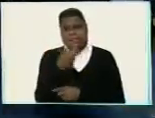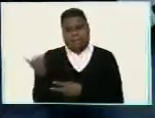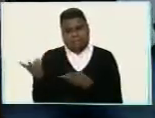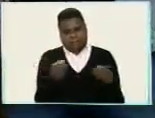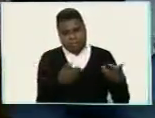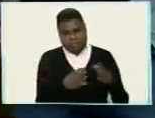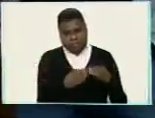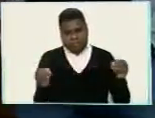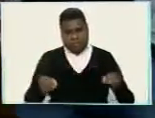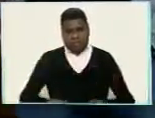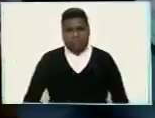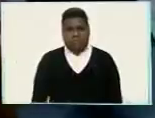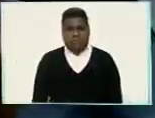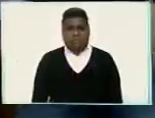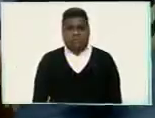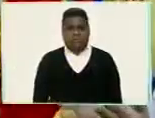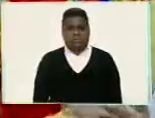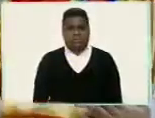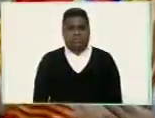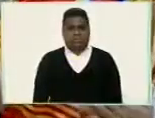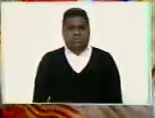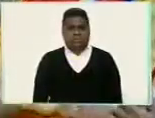camaradas.